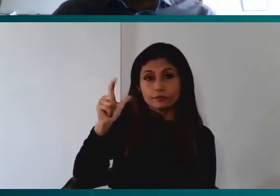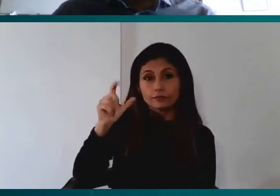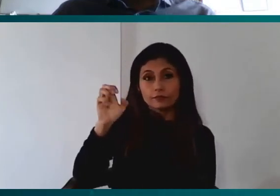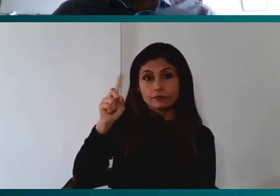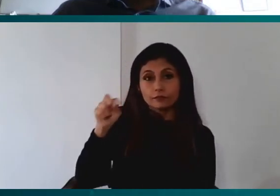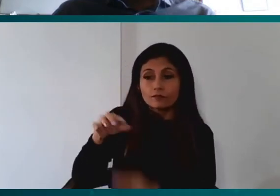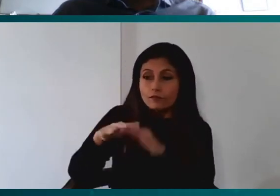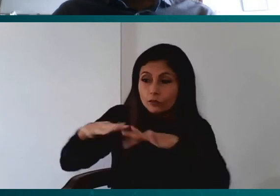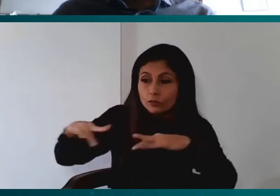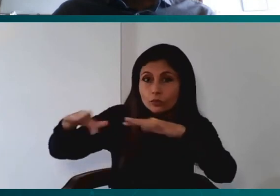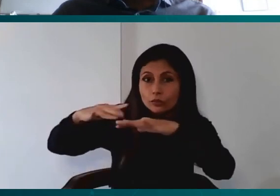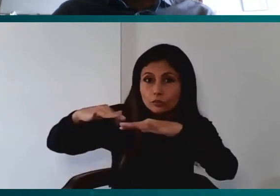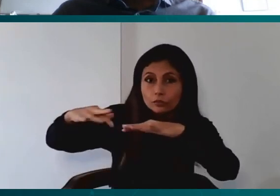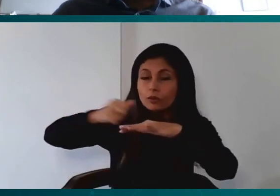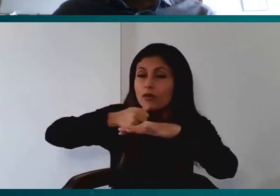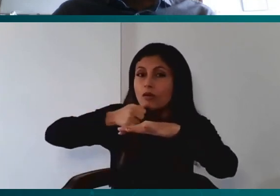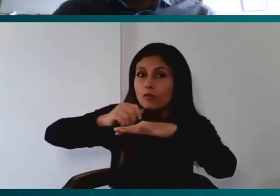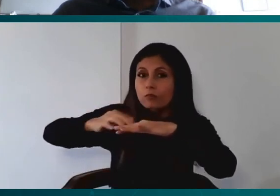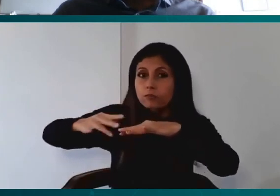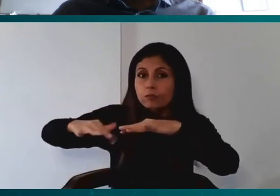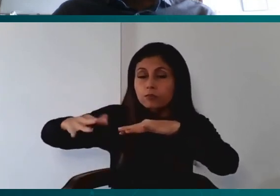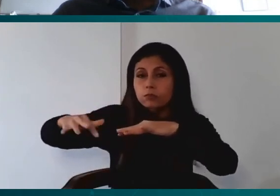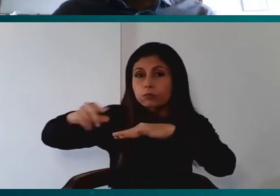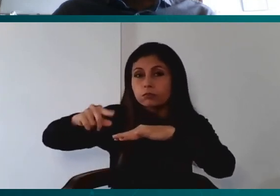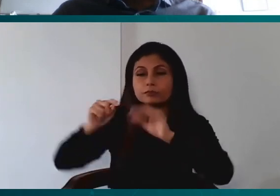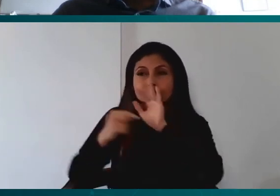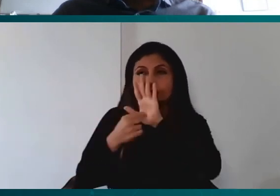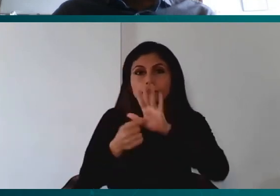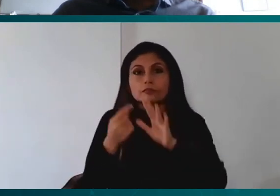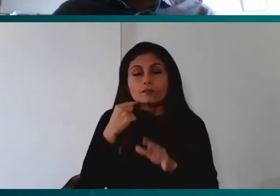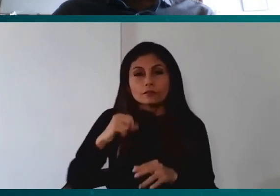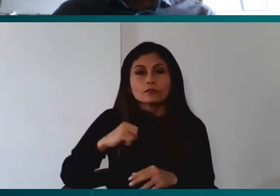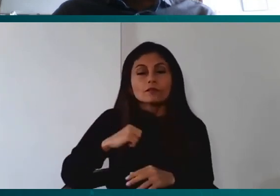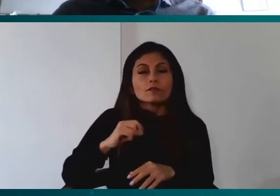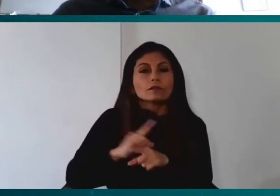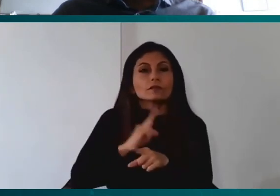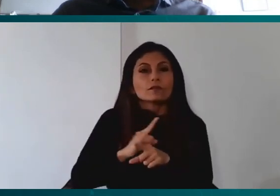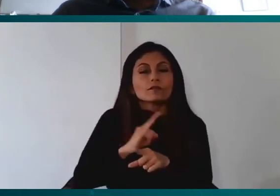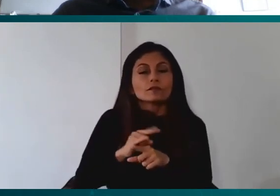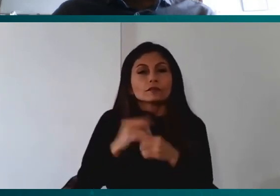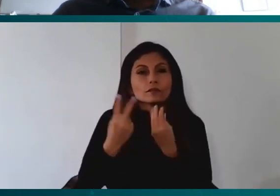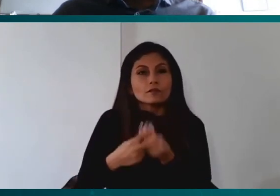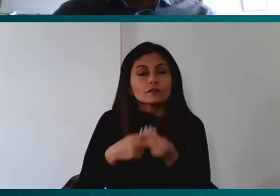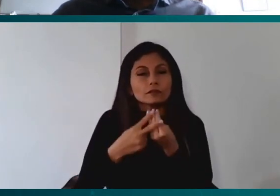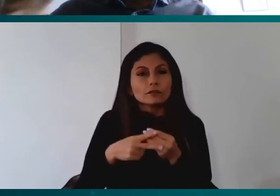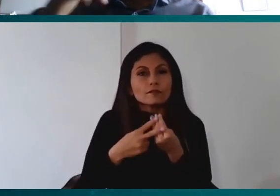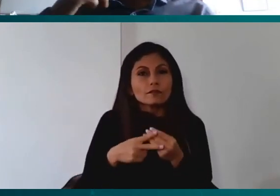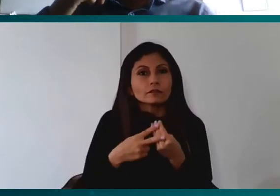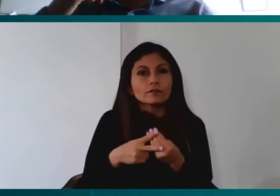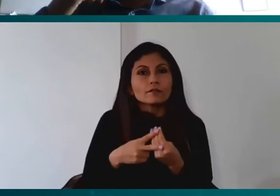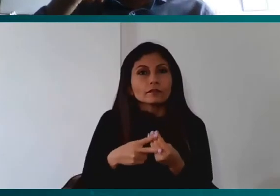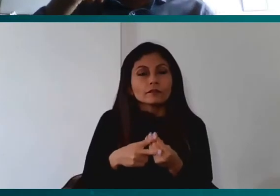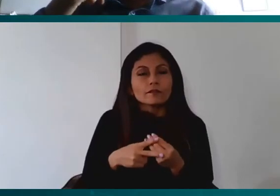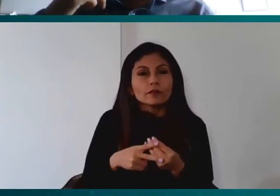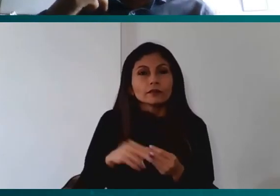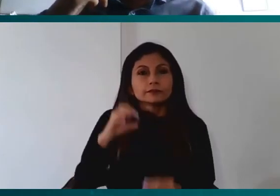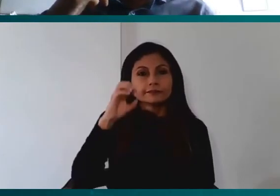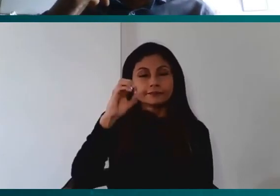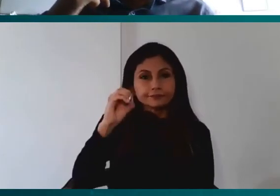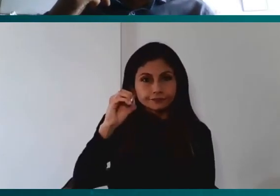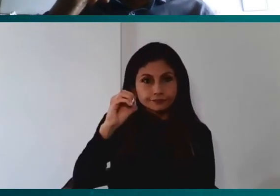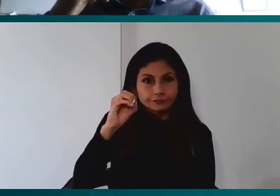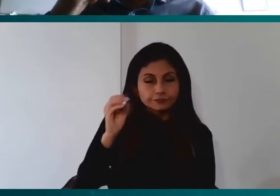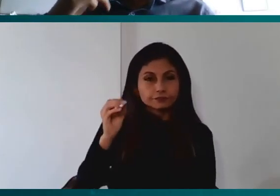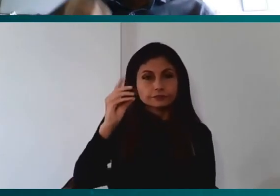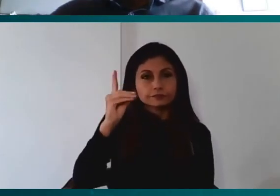mostró mucho, de hecho no mostró, utilizamos herramientas cerodimensionales, las